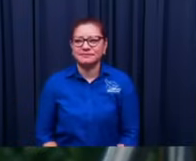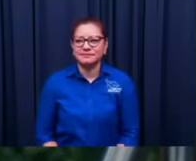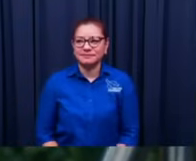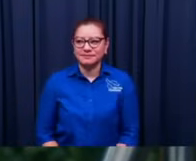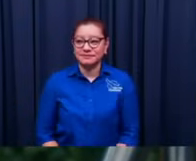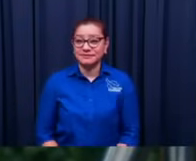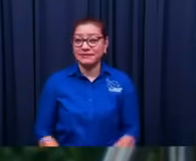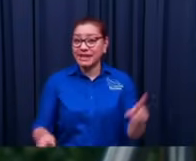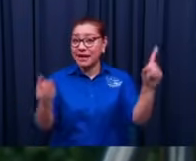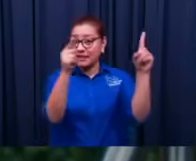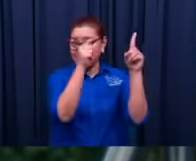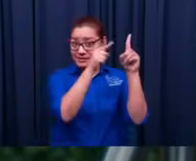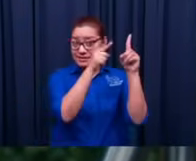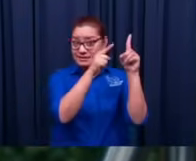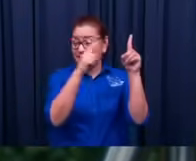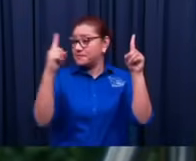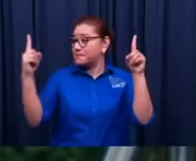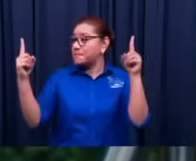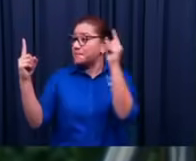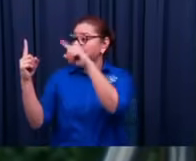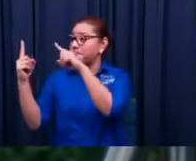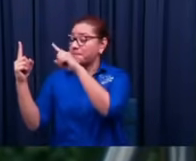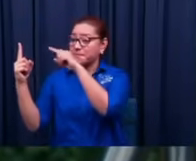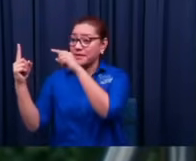ahí está aquella mujer y aquel hombre,